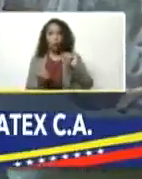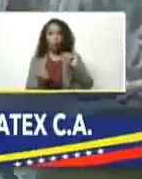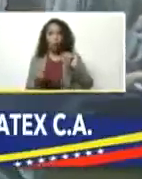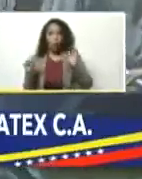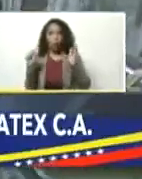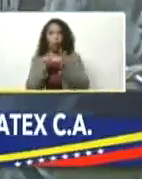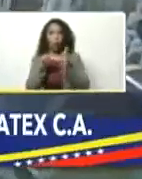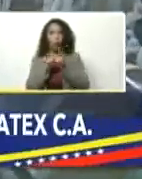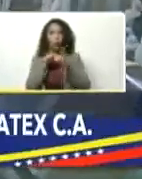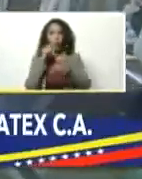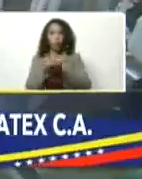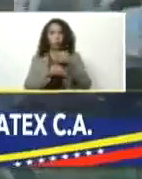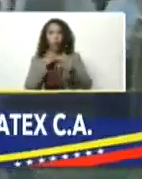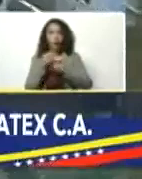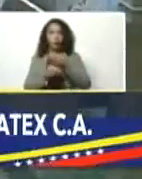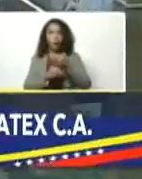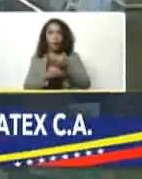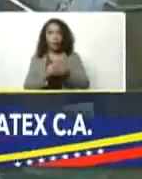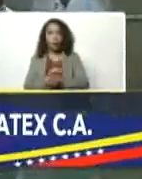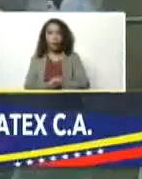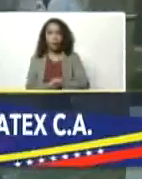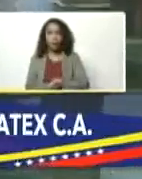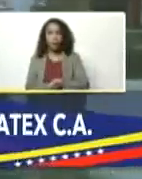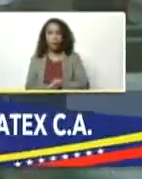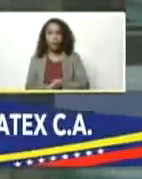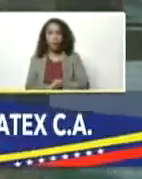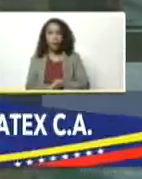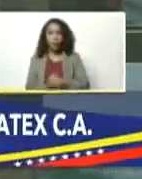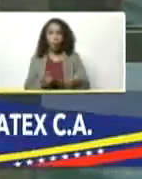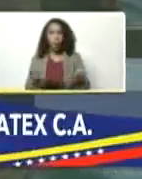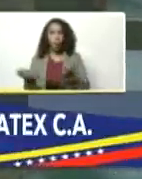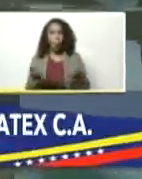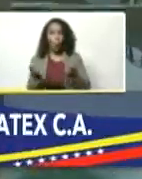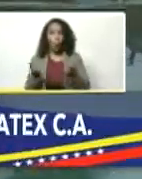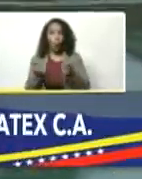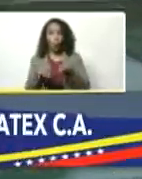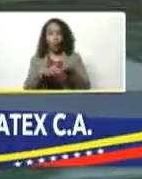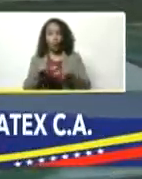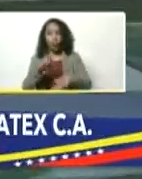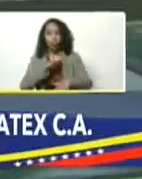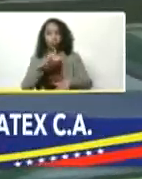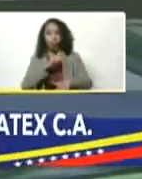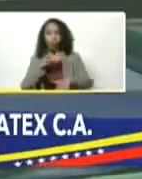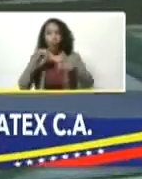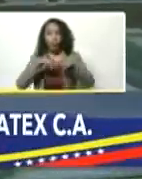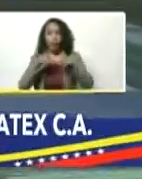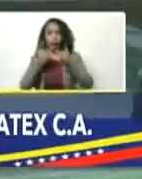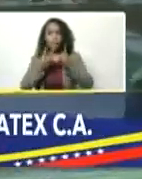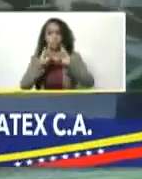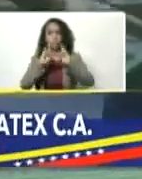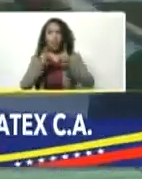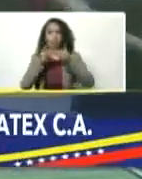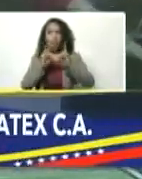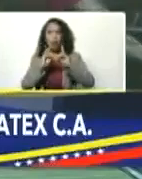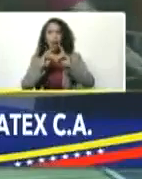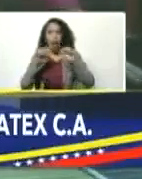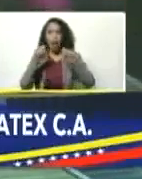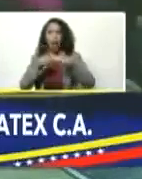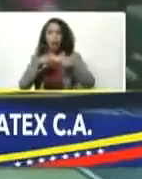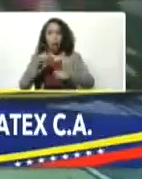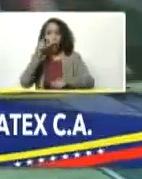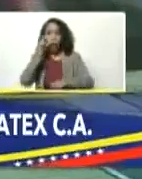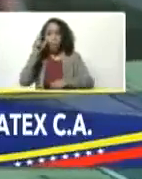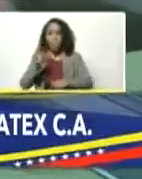donde se le hace el control de calidad a las hamacas. Está Alexander